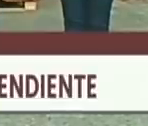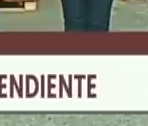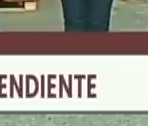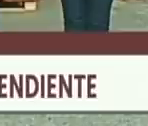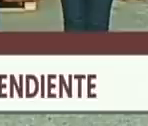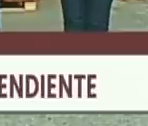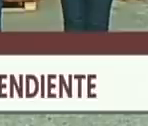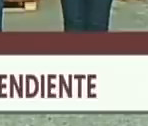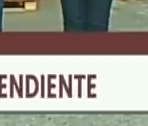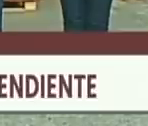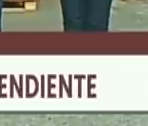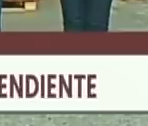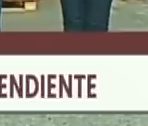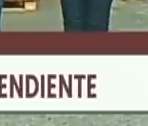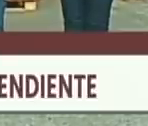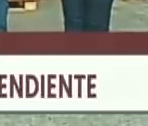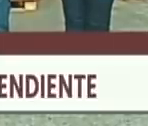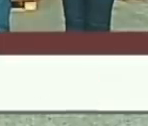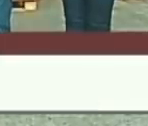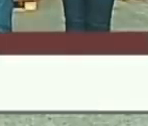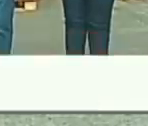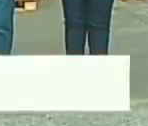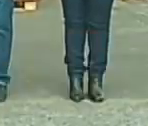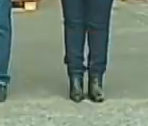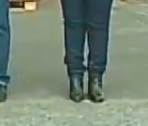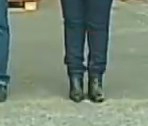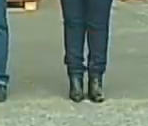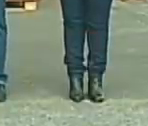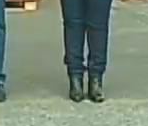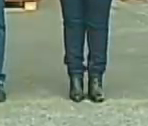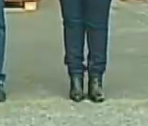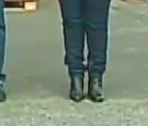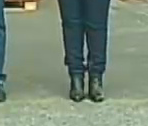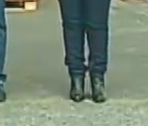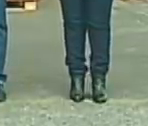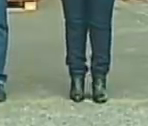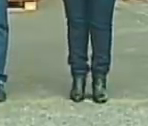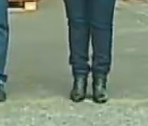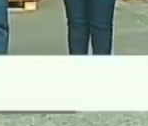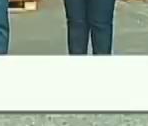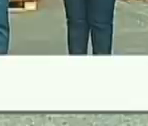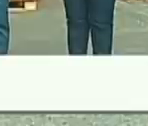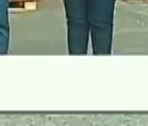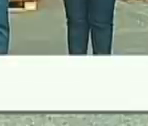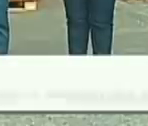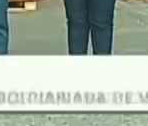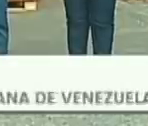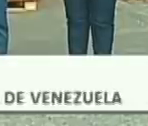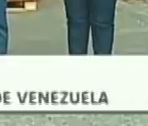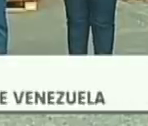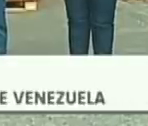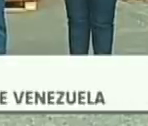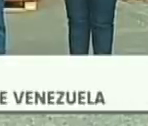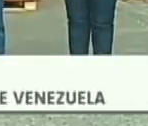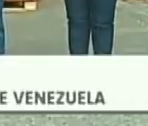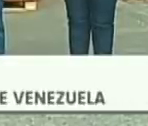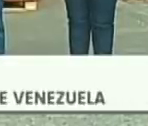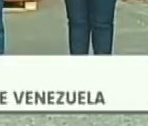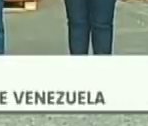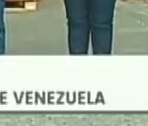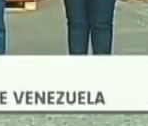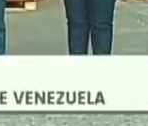de bioseguridad, a ver el proceso de trabajo de este sistema híbrido de semillas. Estamos en la